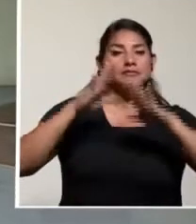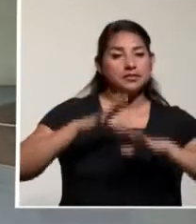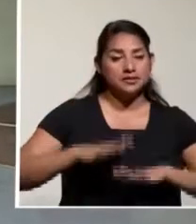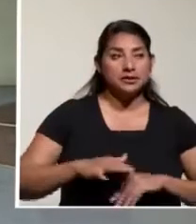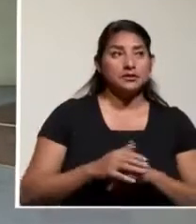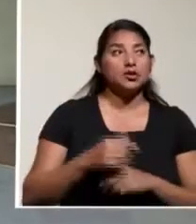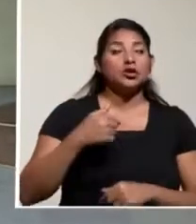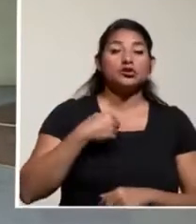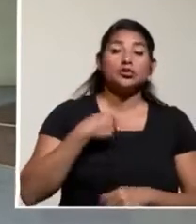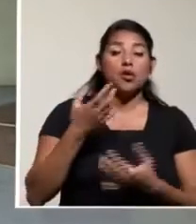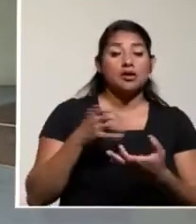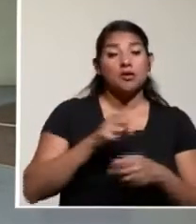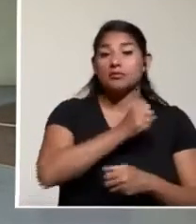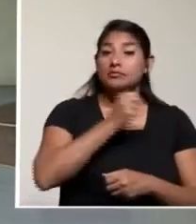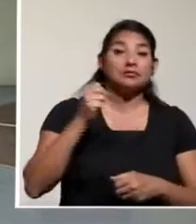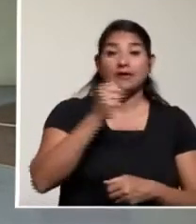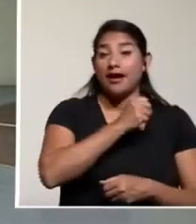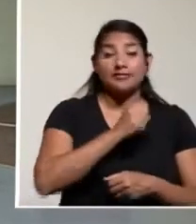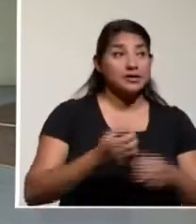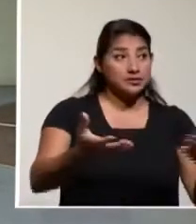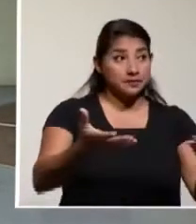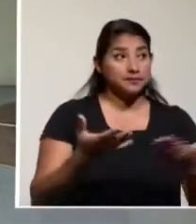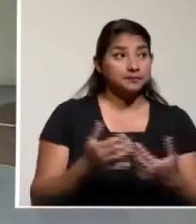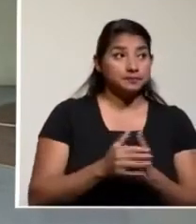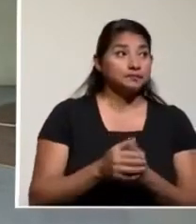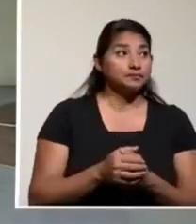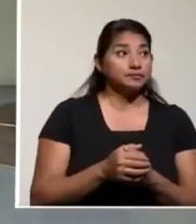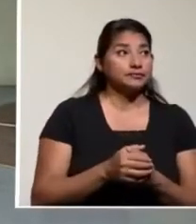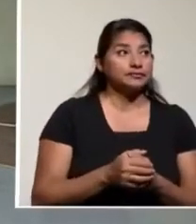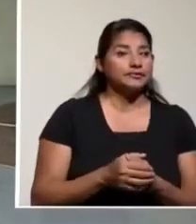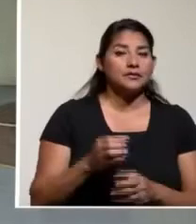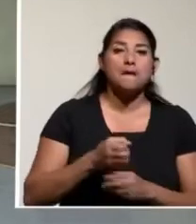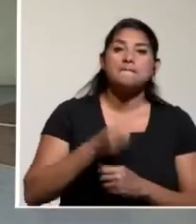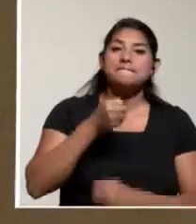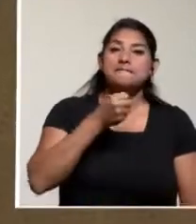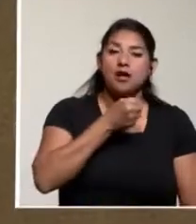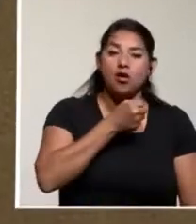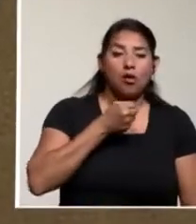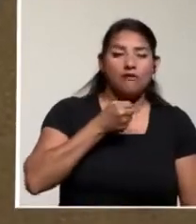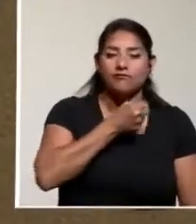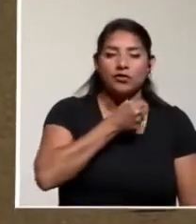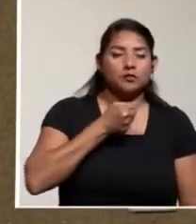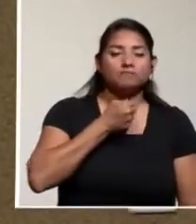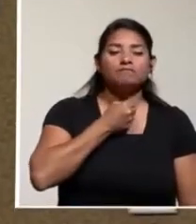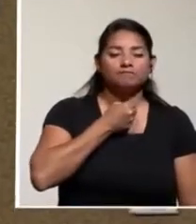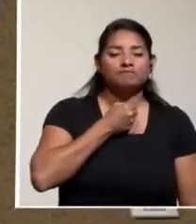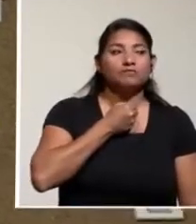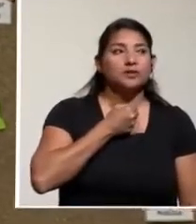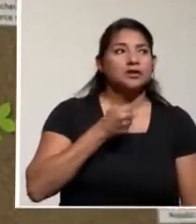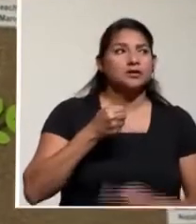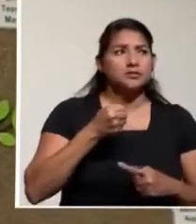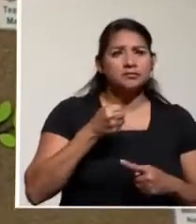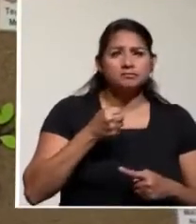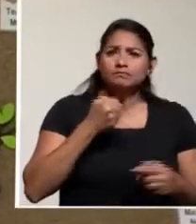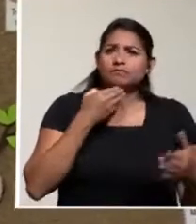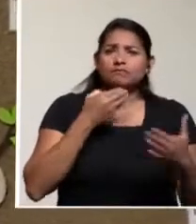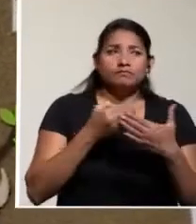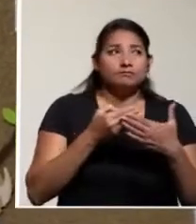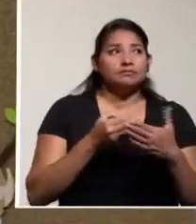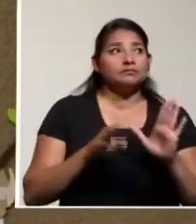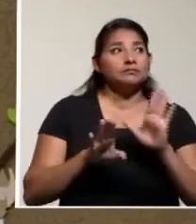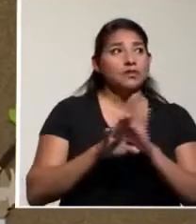porque yo voy a cantar. Para eso tengo aquí mi micrófono. Esto va a estar buenísimo. Pero yo tengo